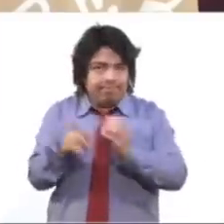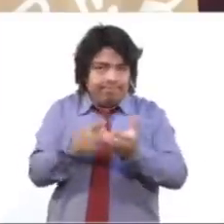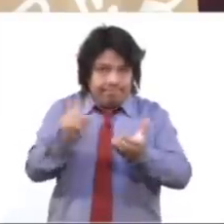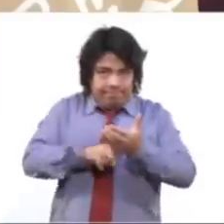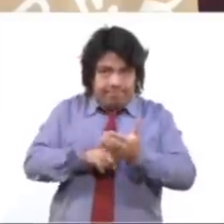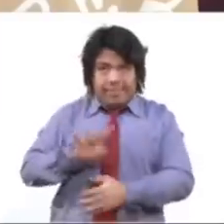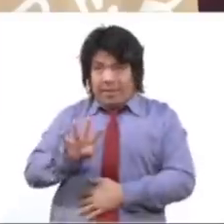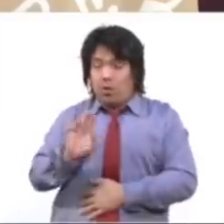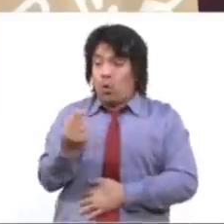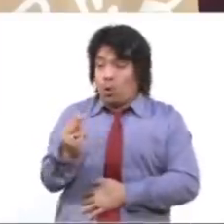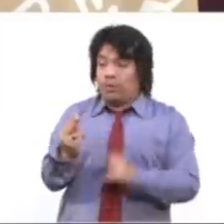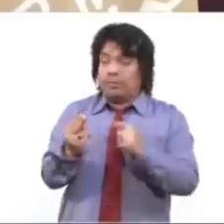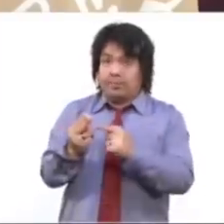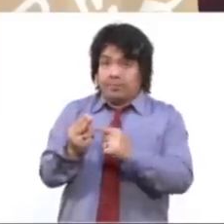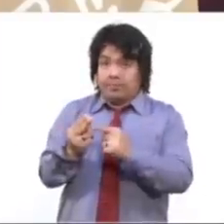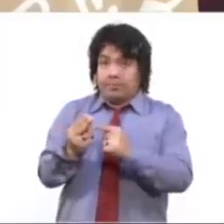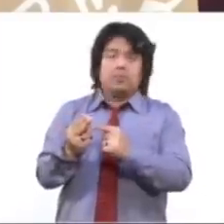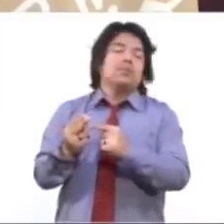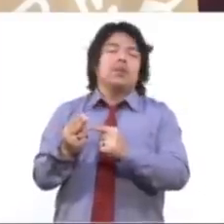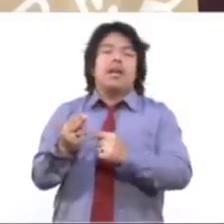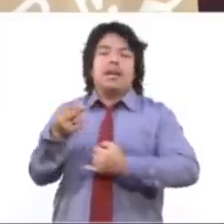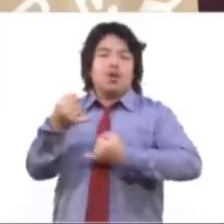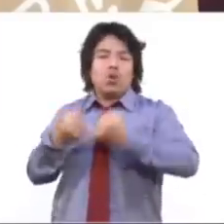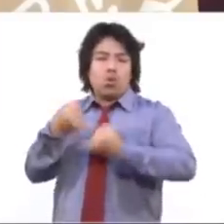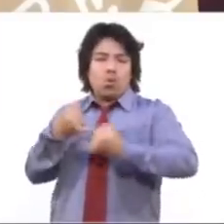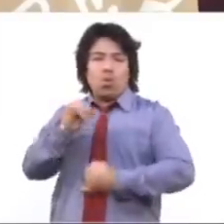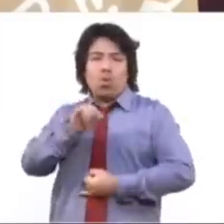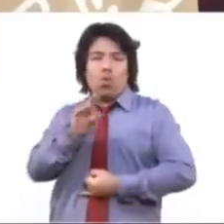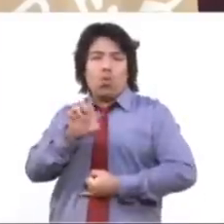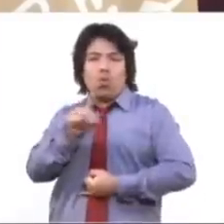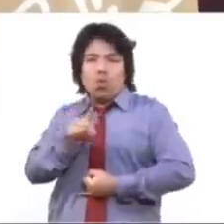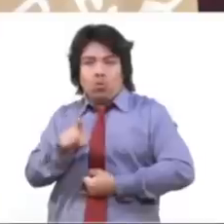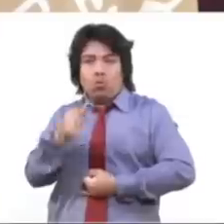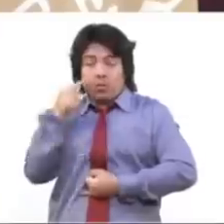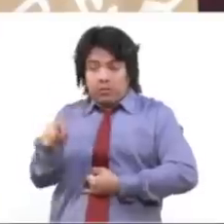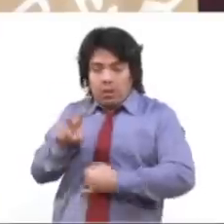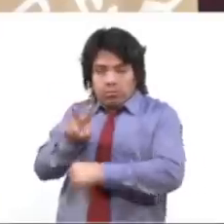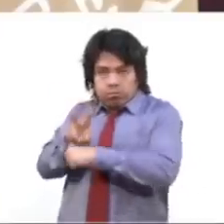El 4 de noviembre se concede por parte de un juez cateo